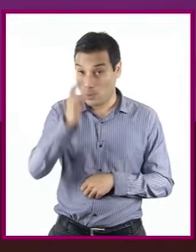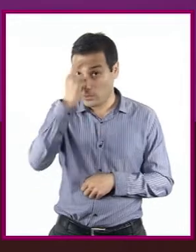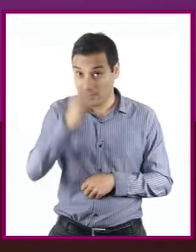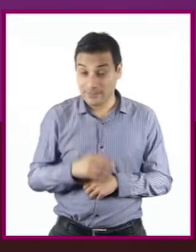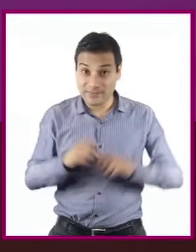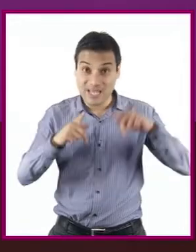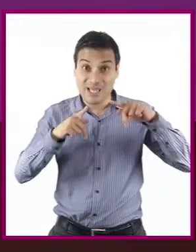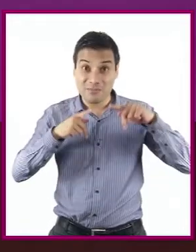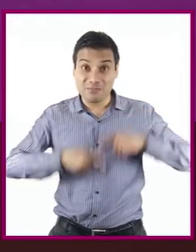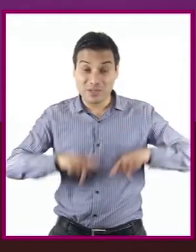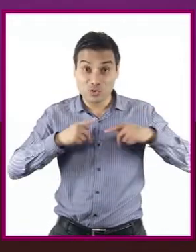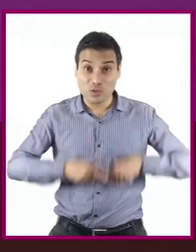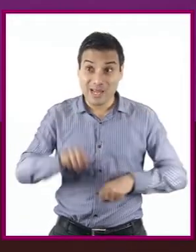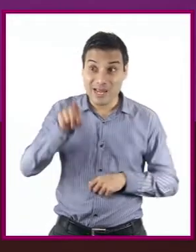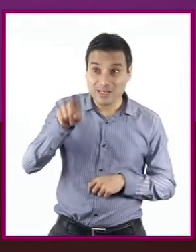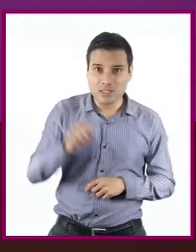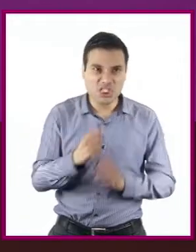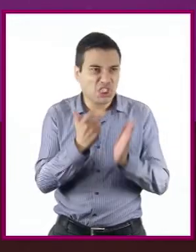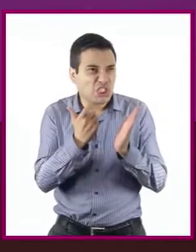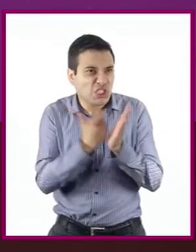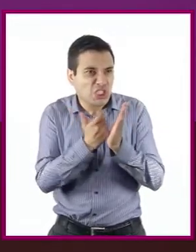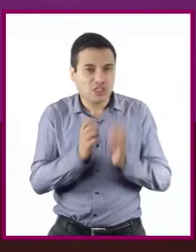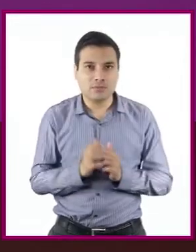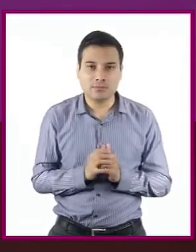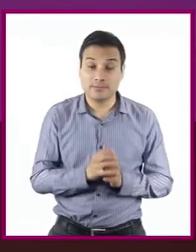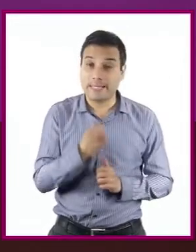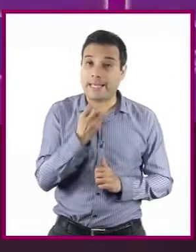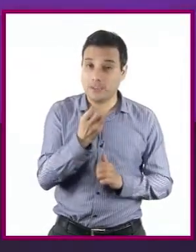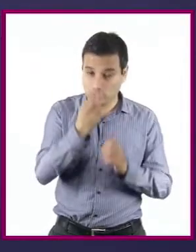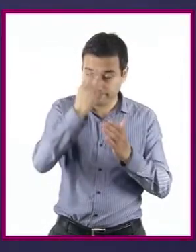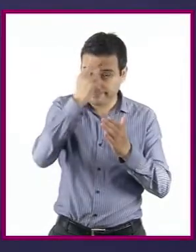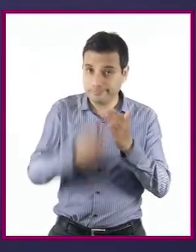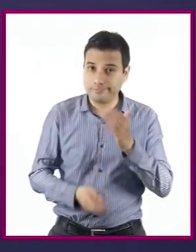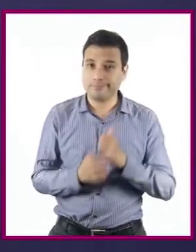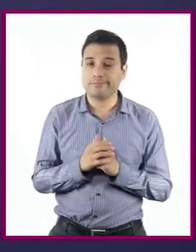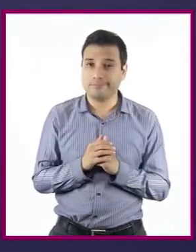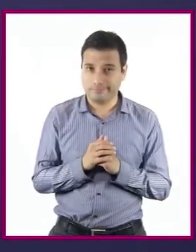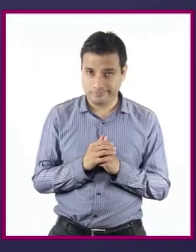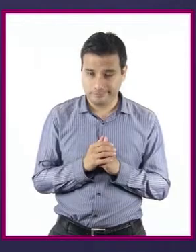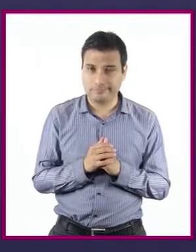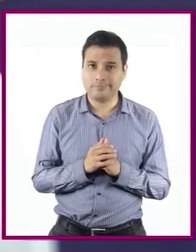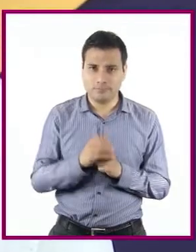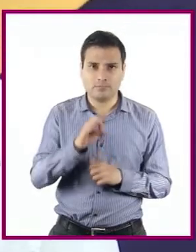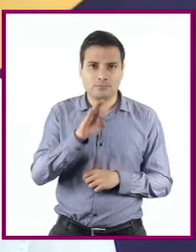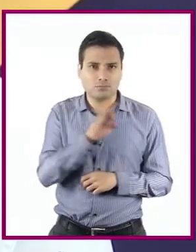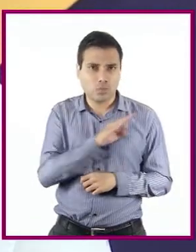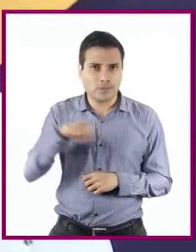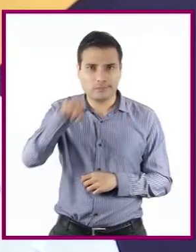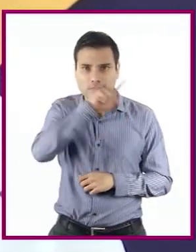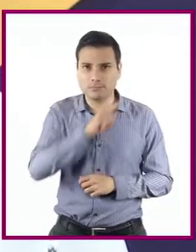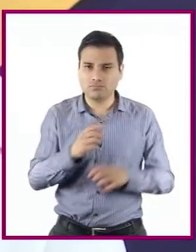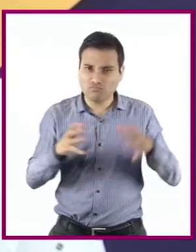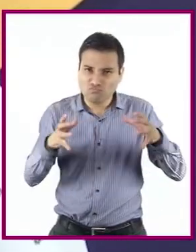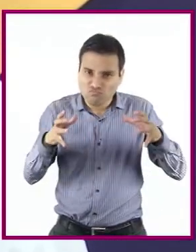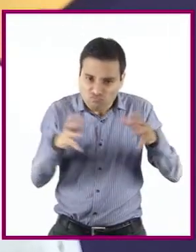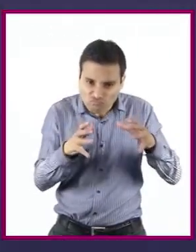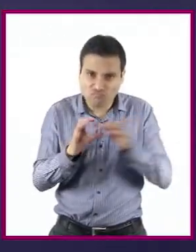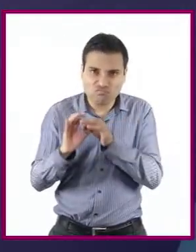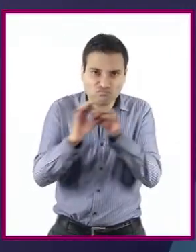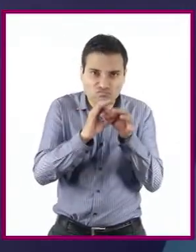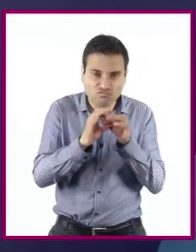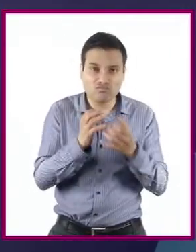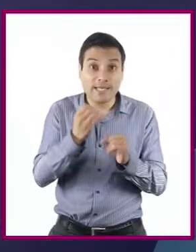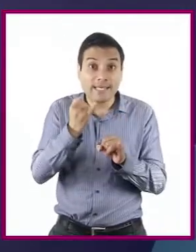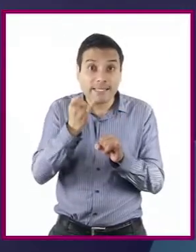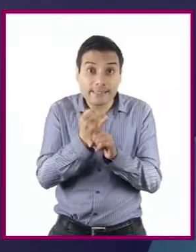la integridad de una persona son un delito. Contribuyamos juntos y juntas a formar colectivos digitales seguros, justos